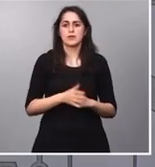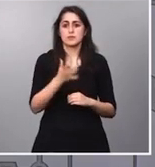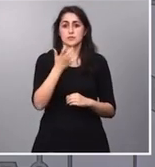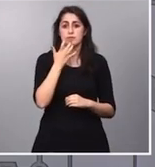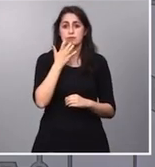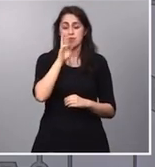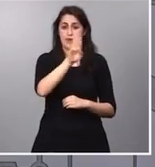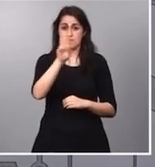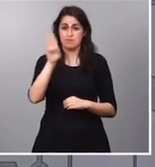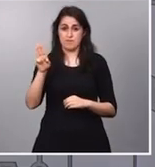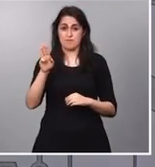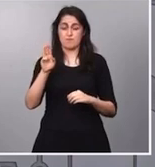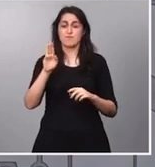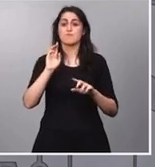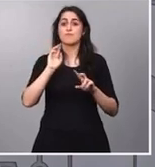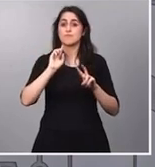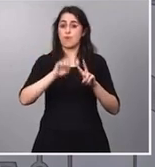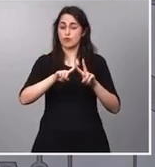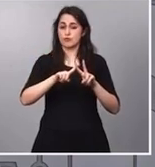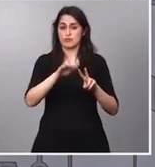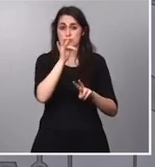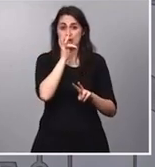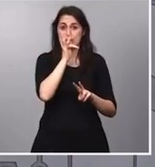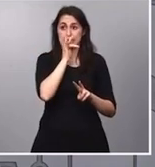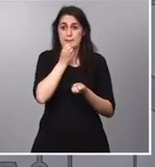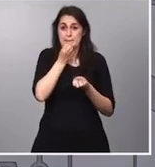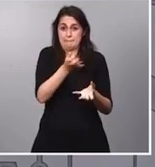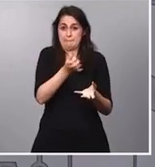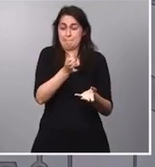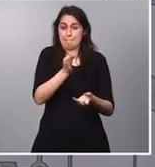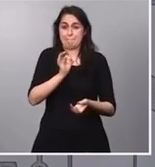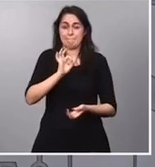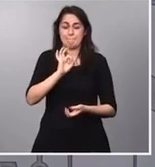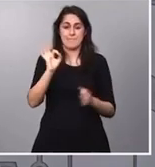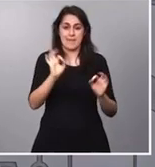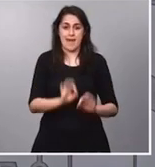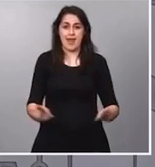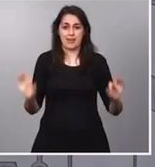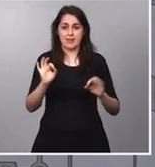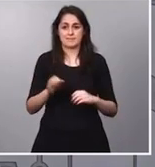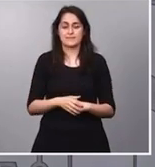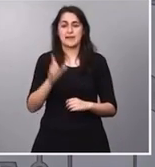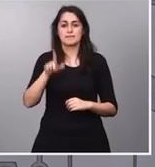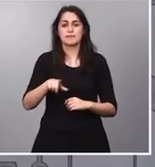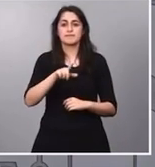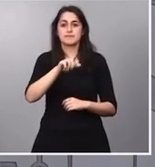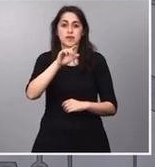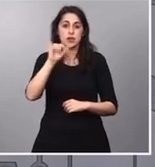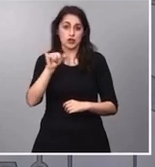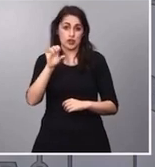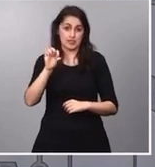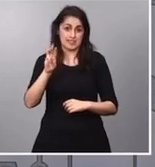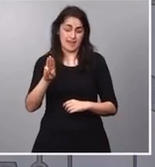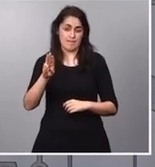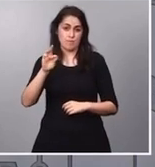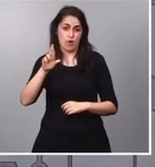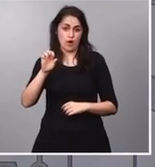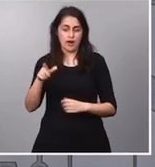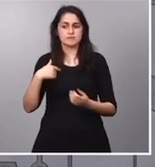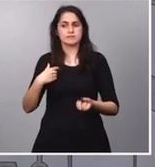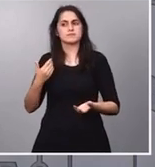pronunciado todavía quiero informarles de que acabo de hablar con josep borrel el alto representante de la Unión Europea quien me